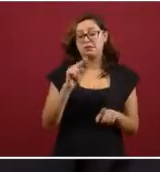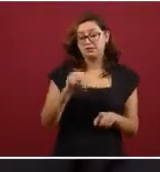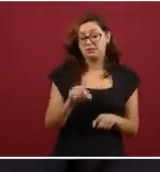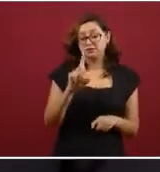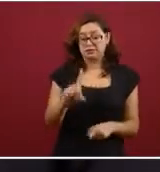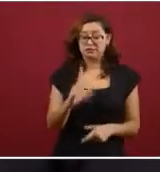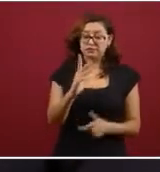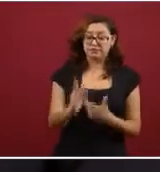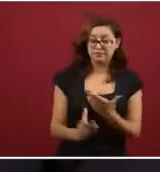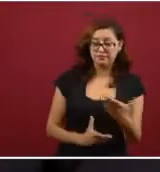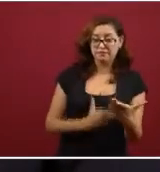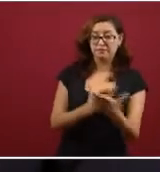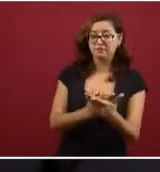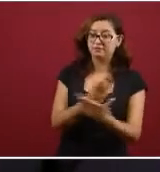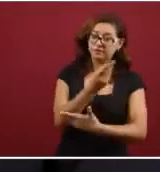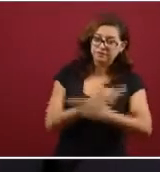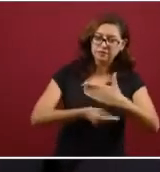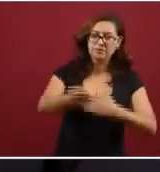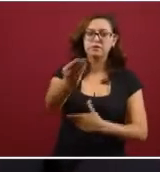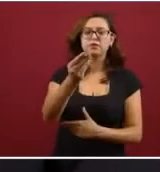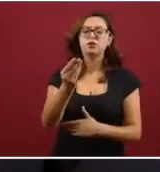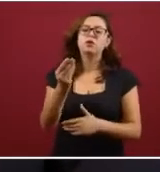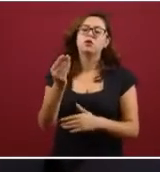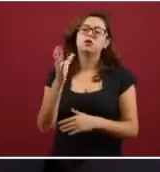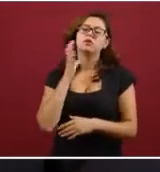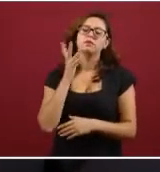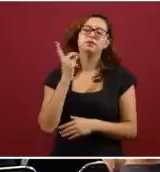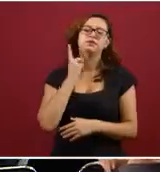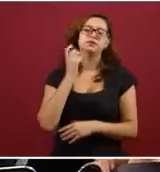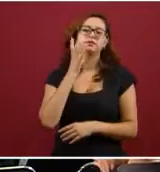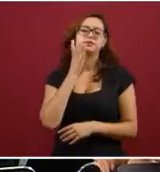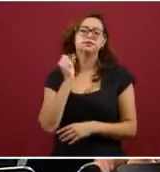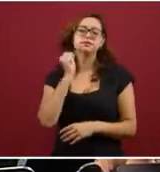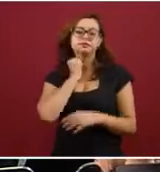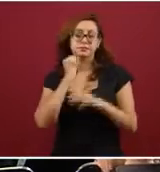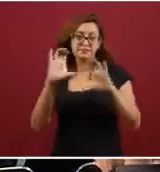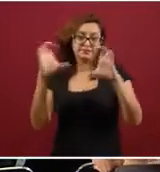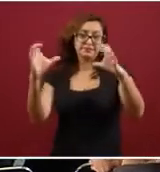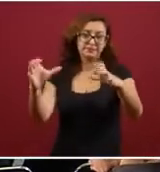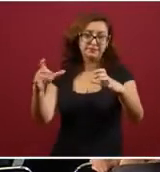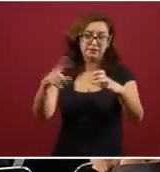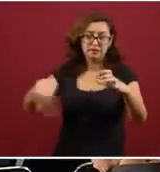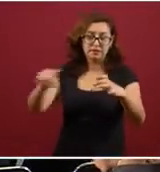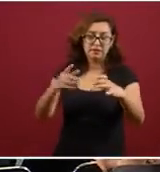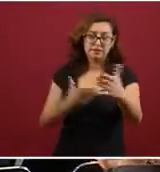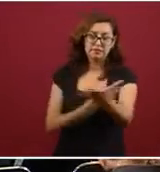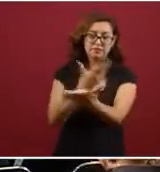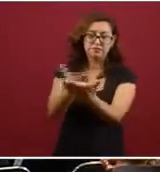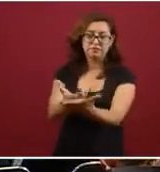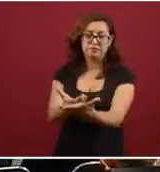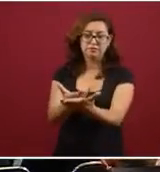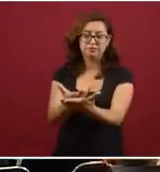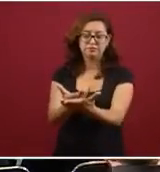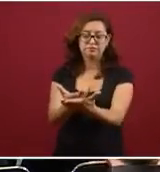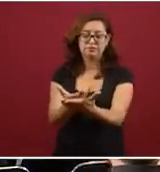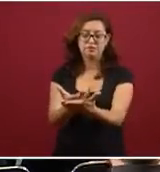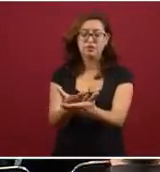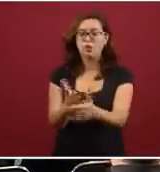presentó al Congreso tiene como antecedente el plan